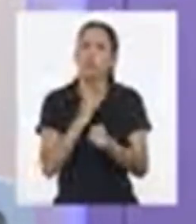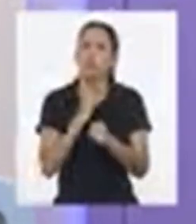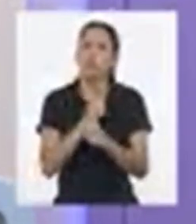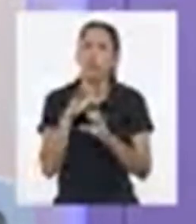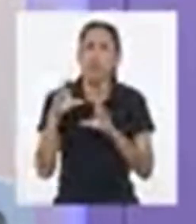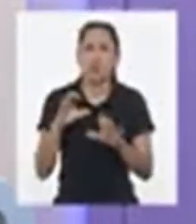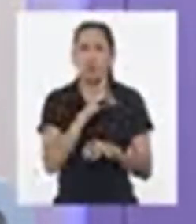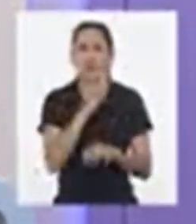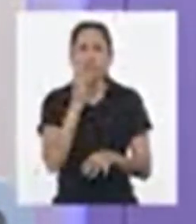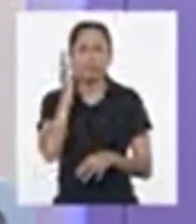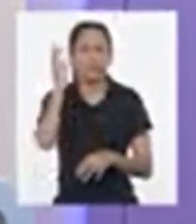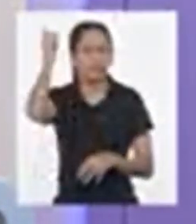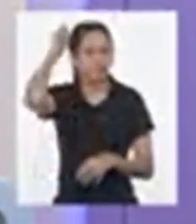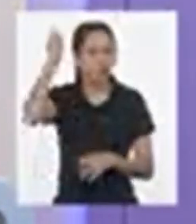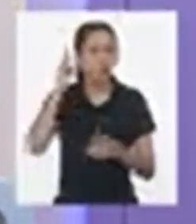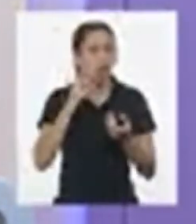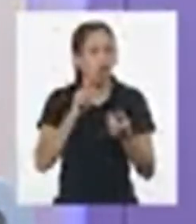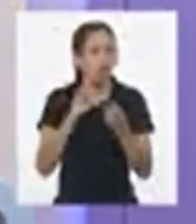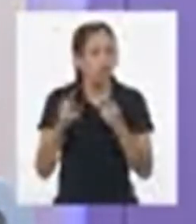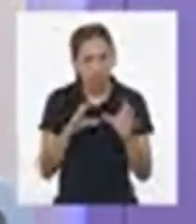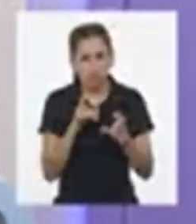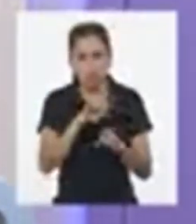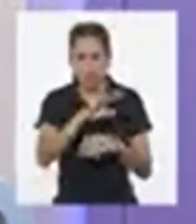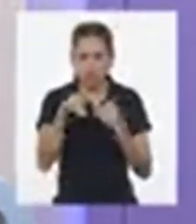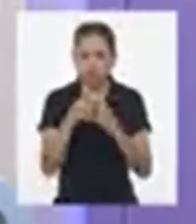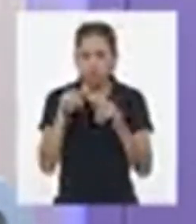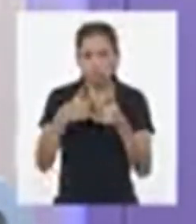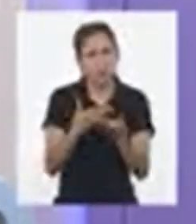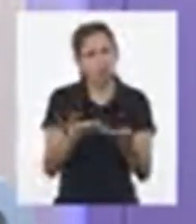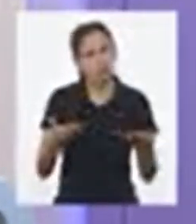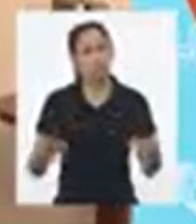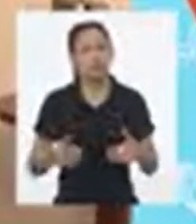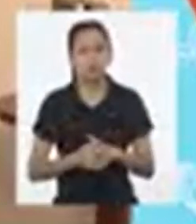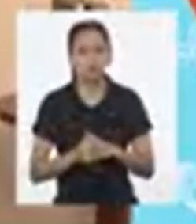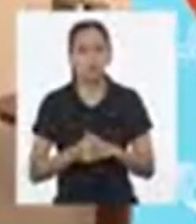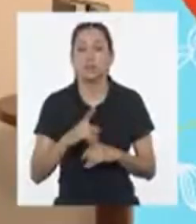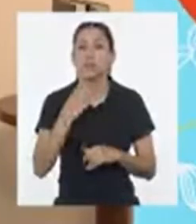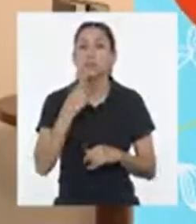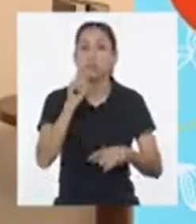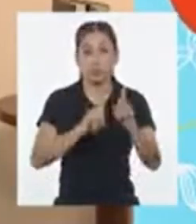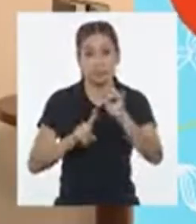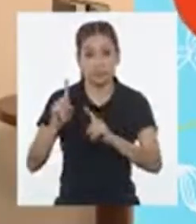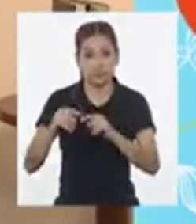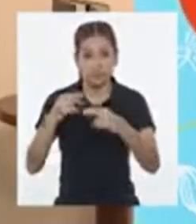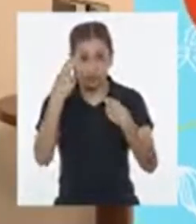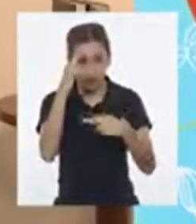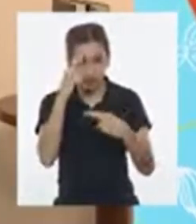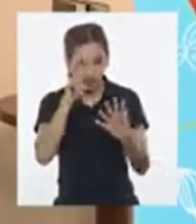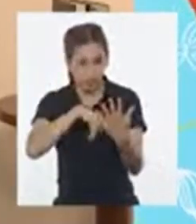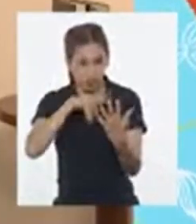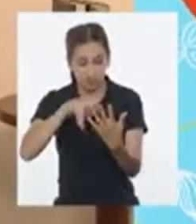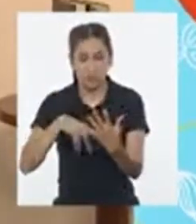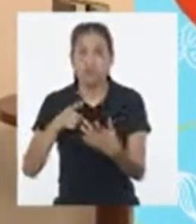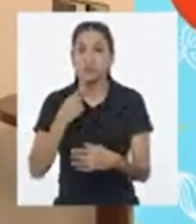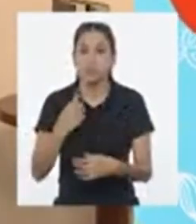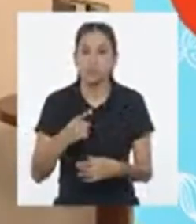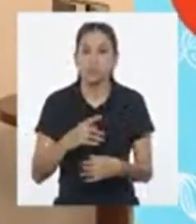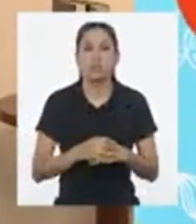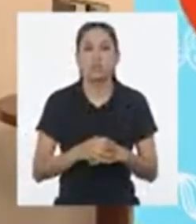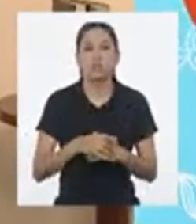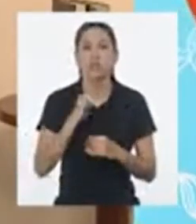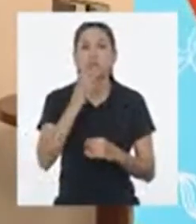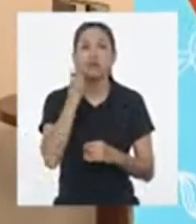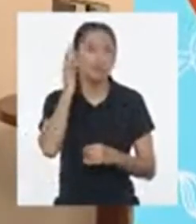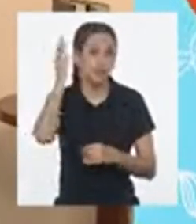los incas para mantener todo este aparato estatal? Según las fuentes, los